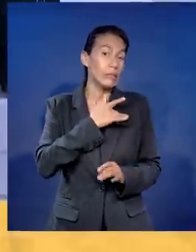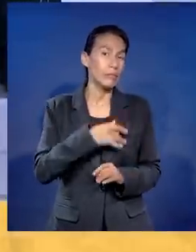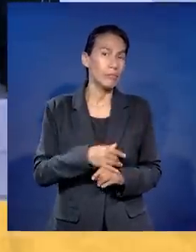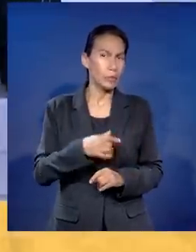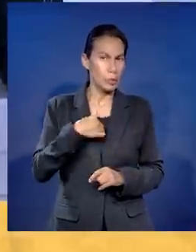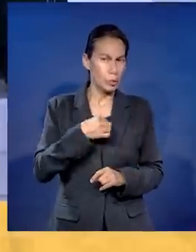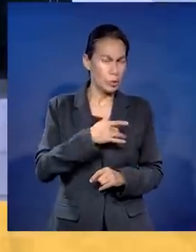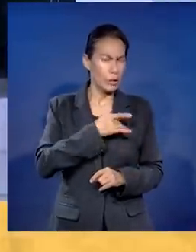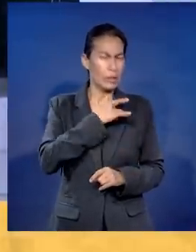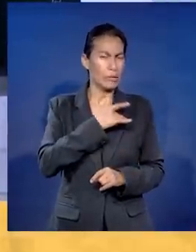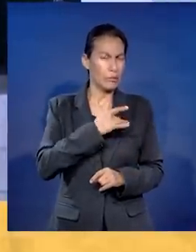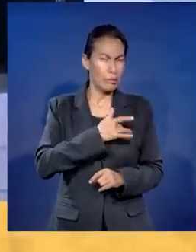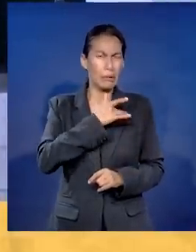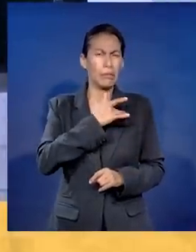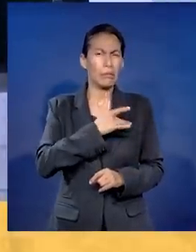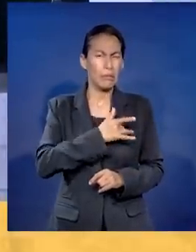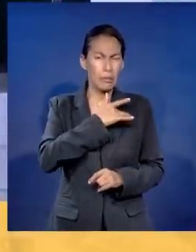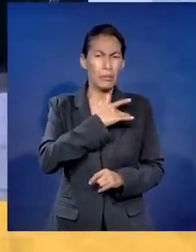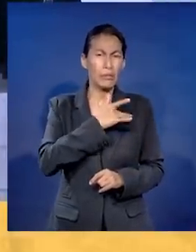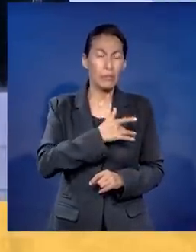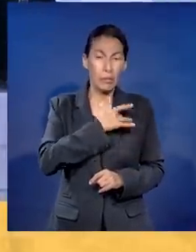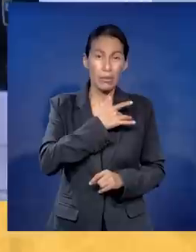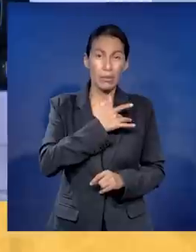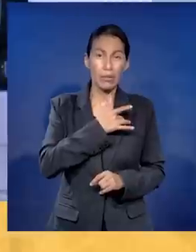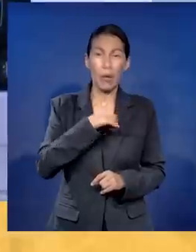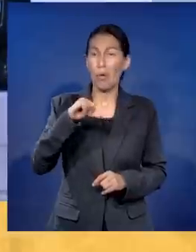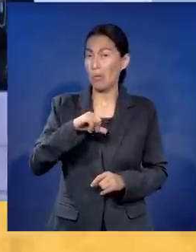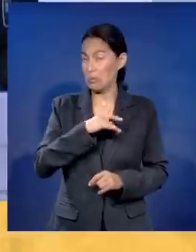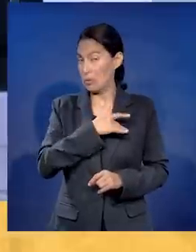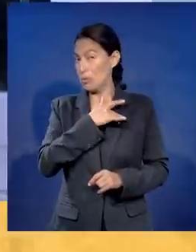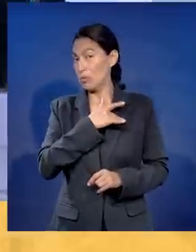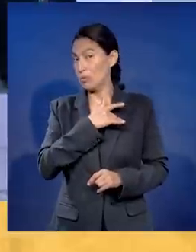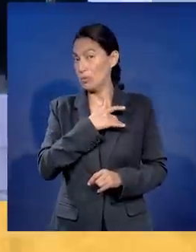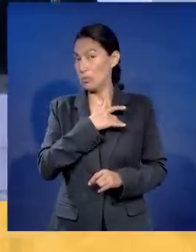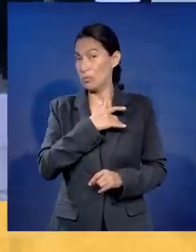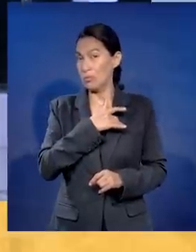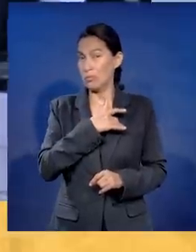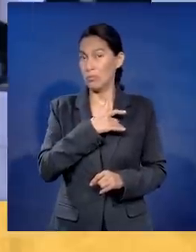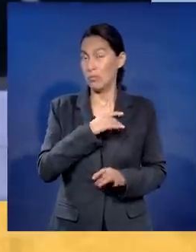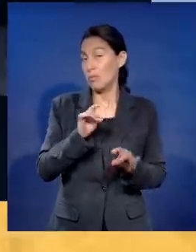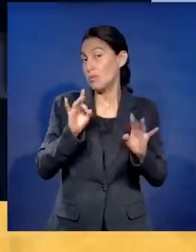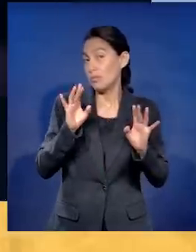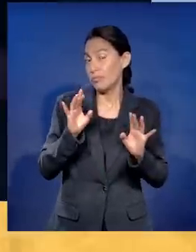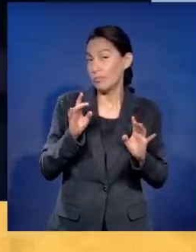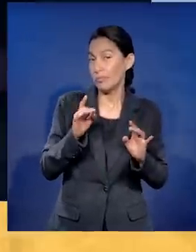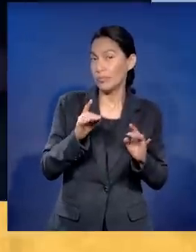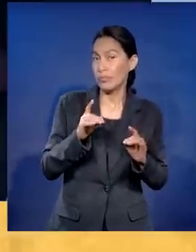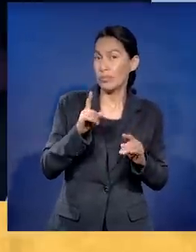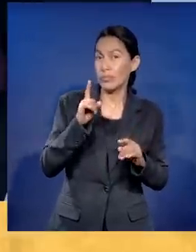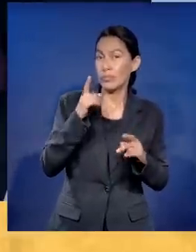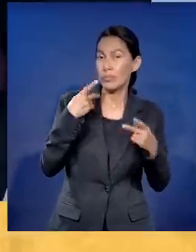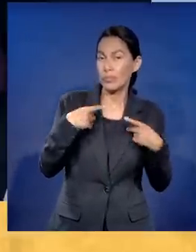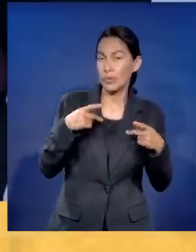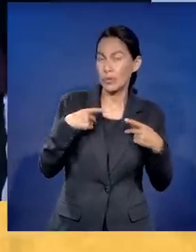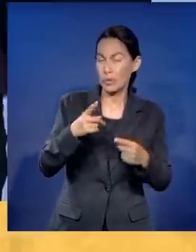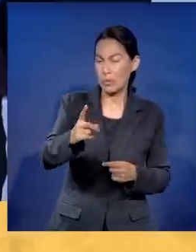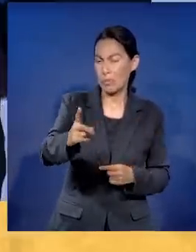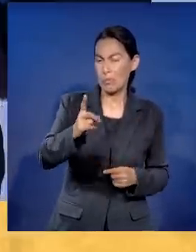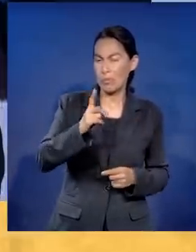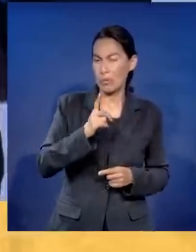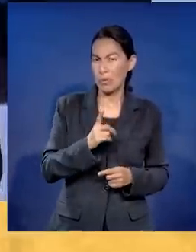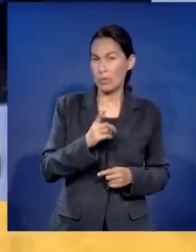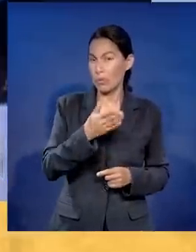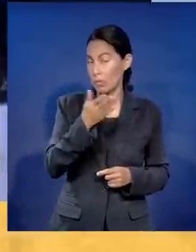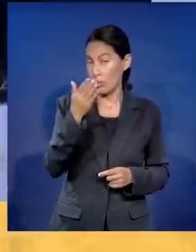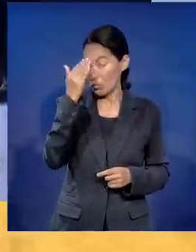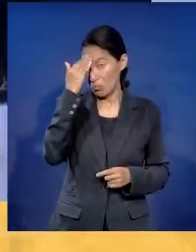sentir y yo siento esto y yo siento lo otro y yo siento aquello Hoy siento esto un día vino una persona